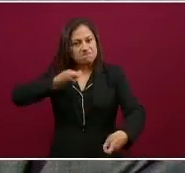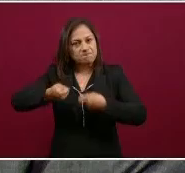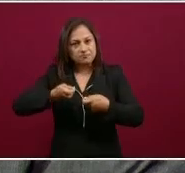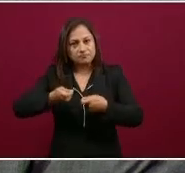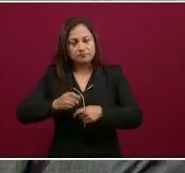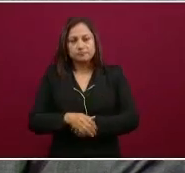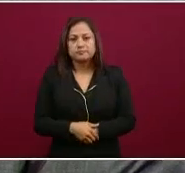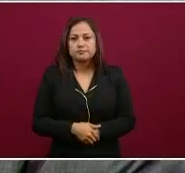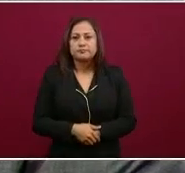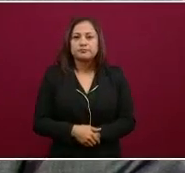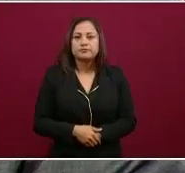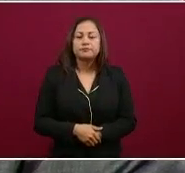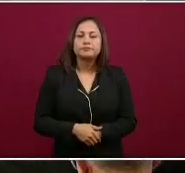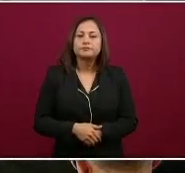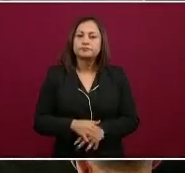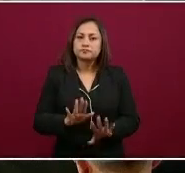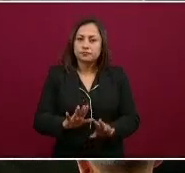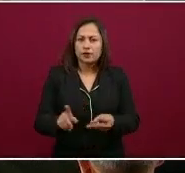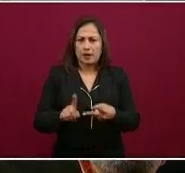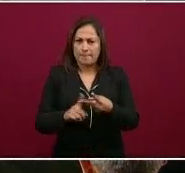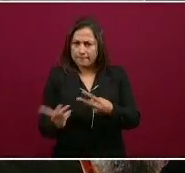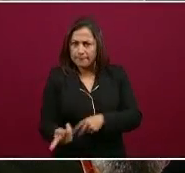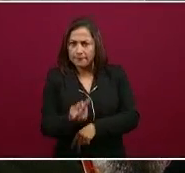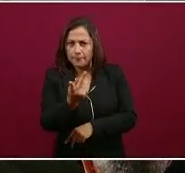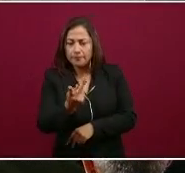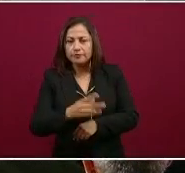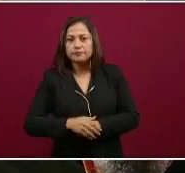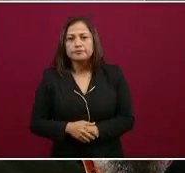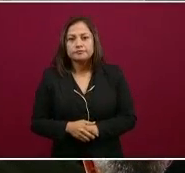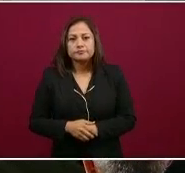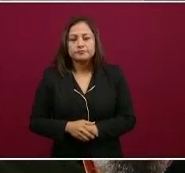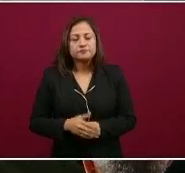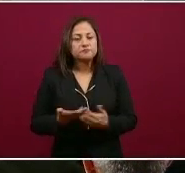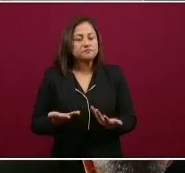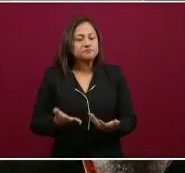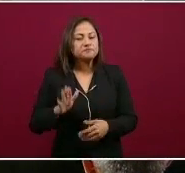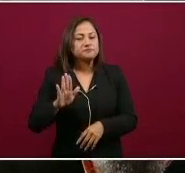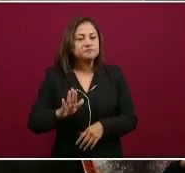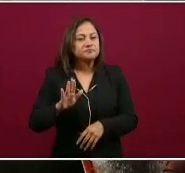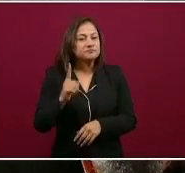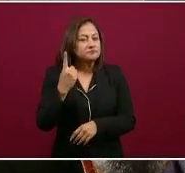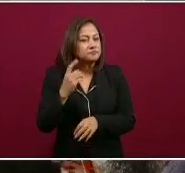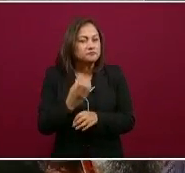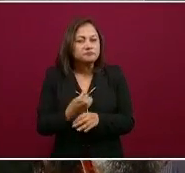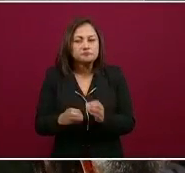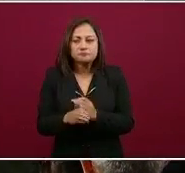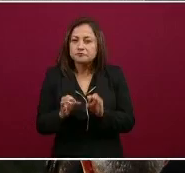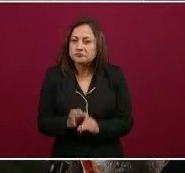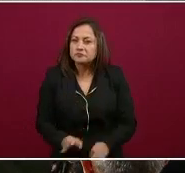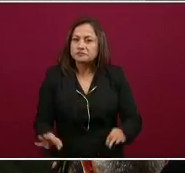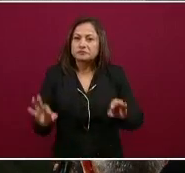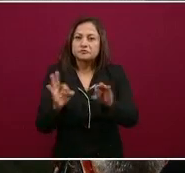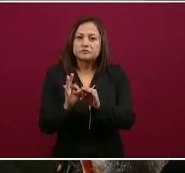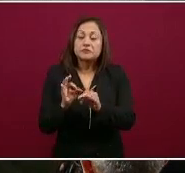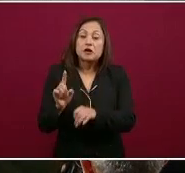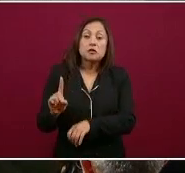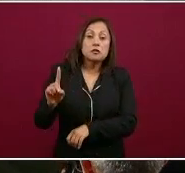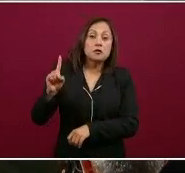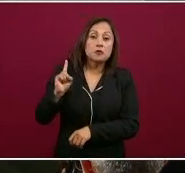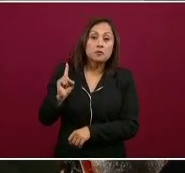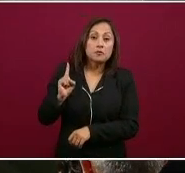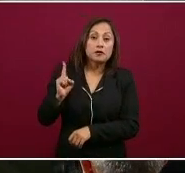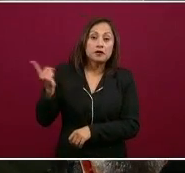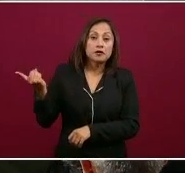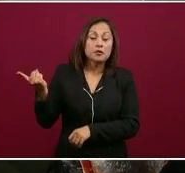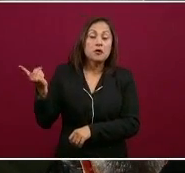Mi segunda pregunta, presidente. La cereza en el pastel. El domingo pasado, el creador de la frase "La